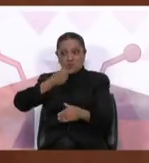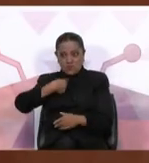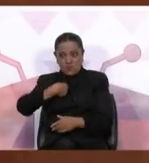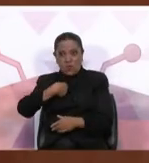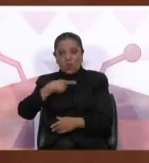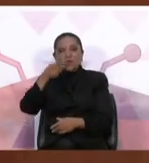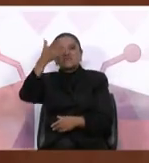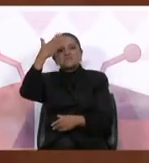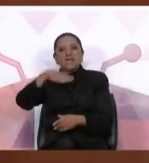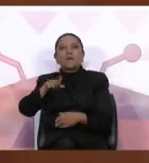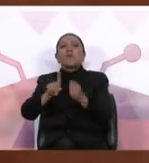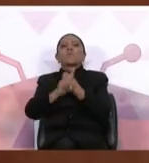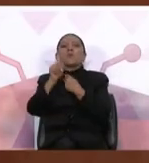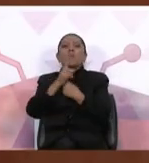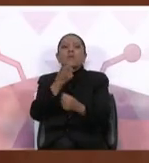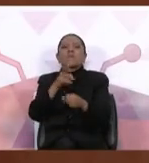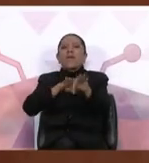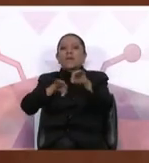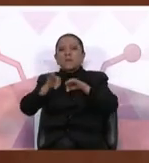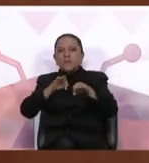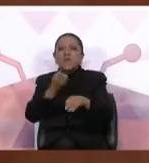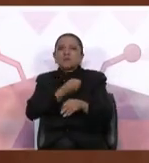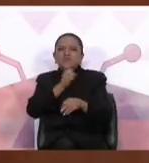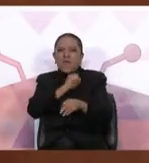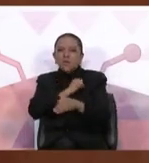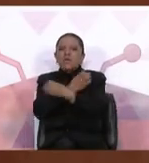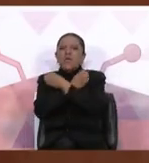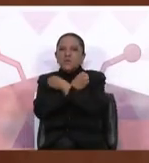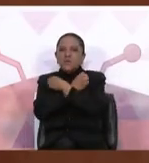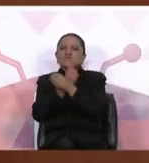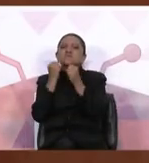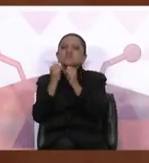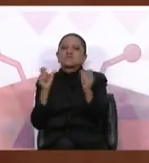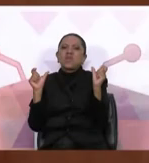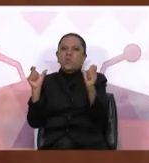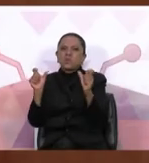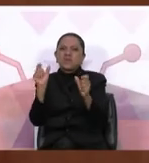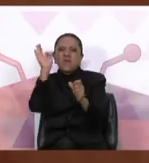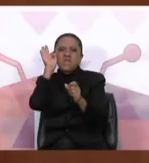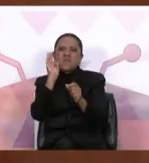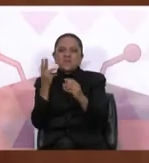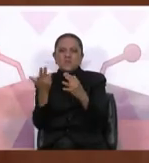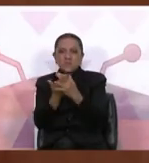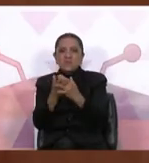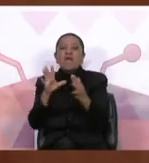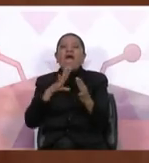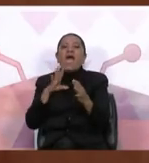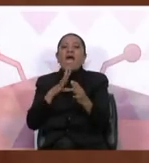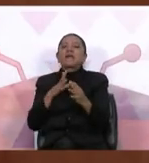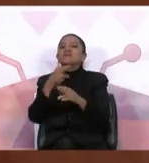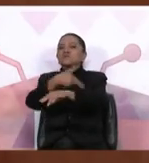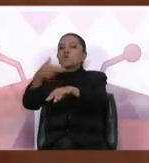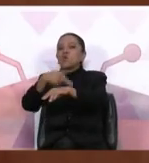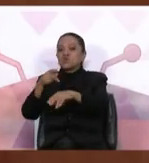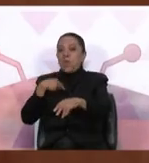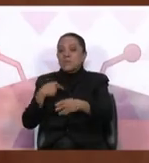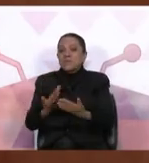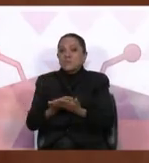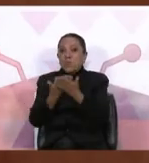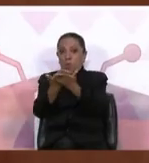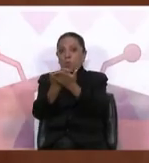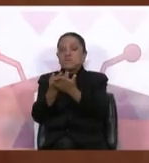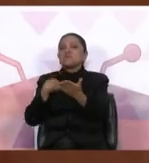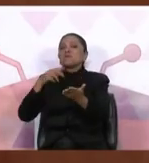la salud la educación la seguridad y los feminicidios encuentran solución en mis propuestas me avalan casi 30 años de